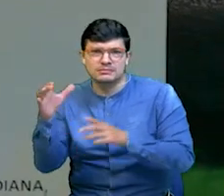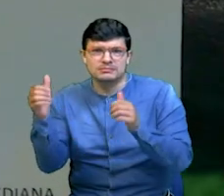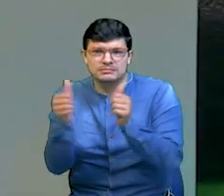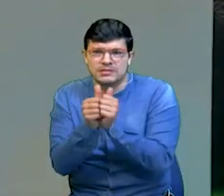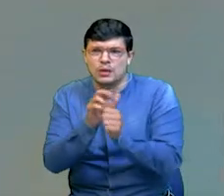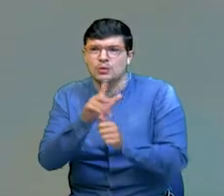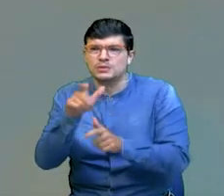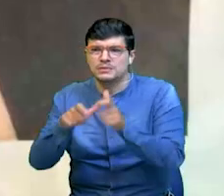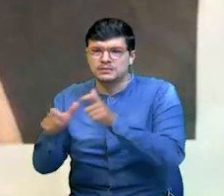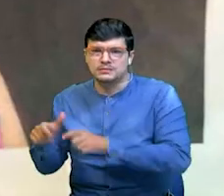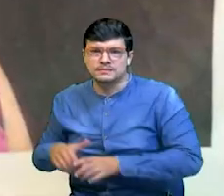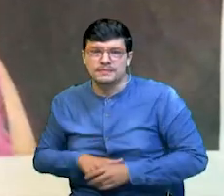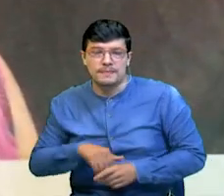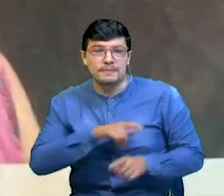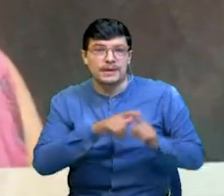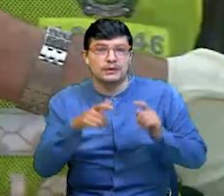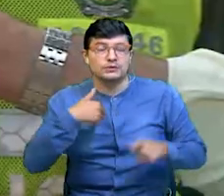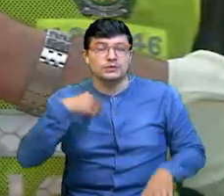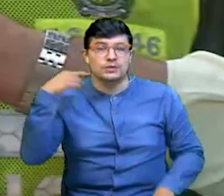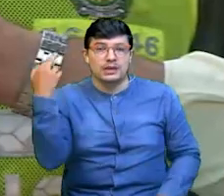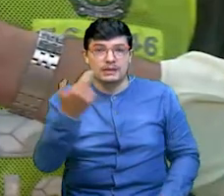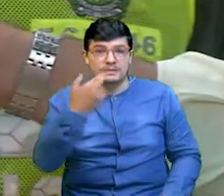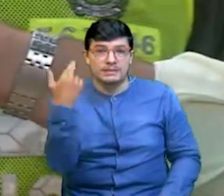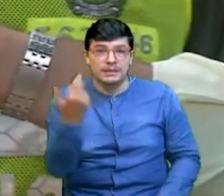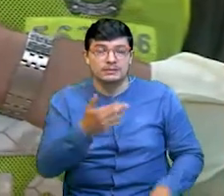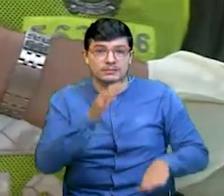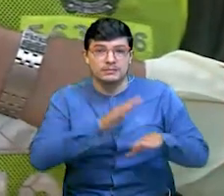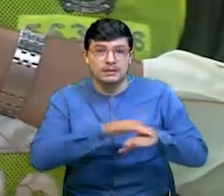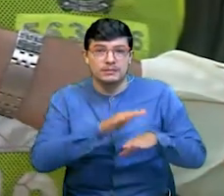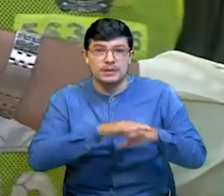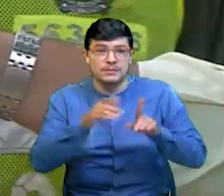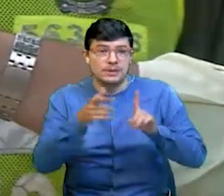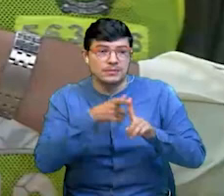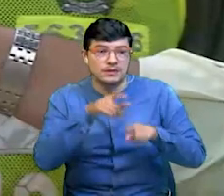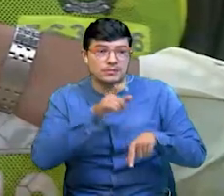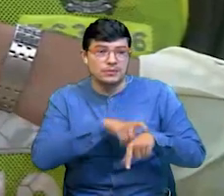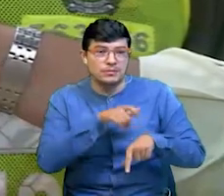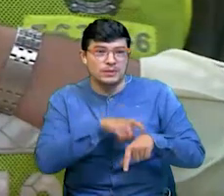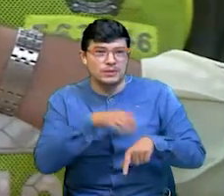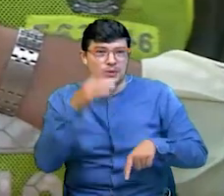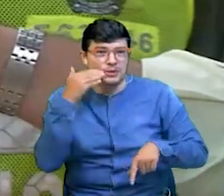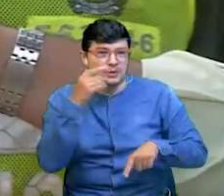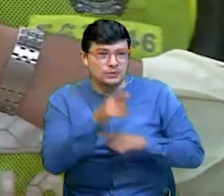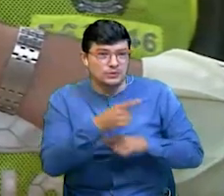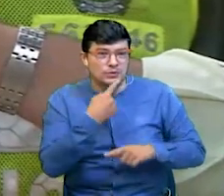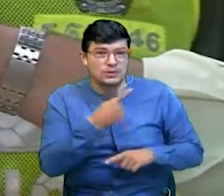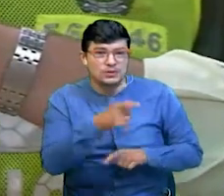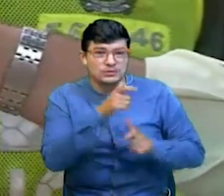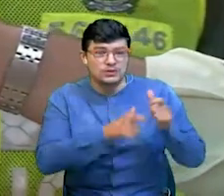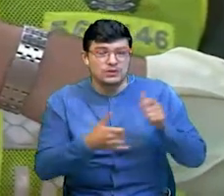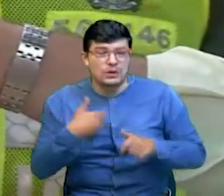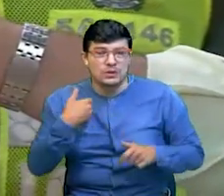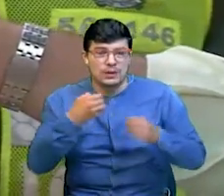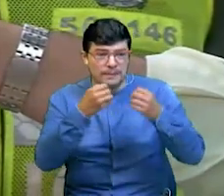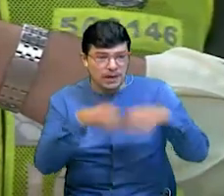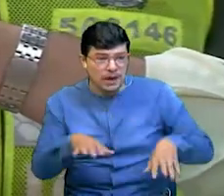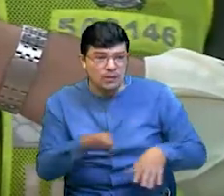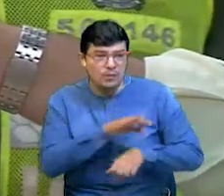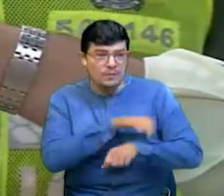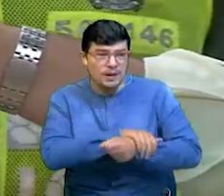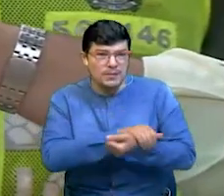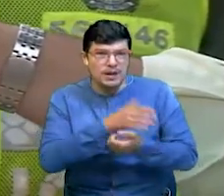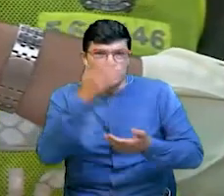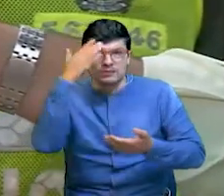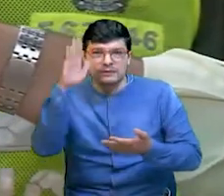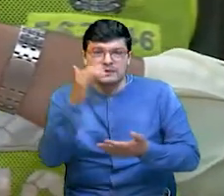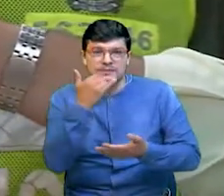otras personas pero reiteró el llamado que en el primer momento porque cuando se habla de adolescentes desaparecidos secuestrados se genera una